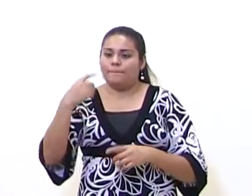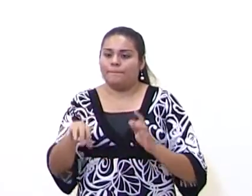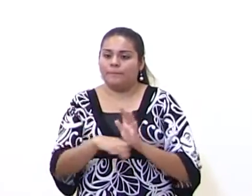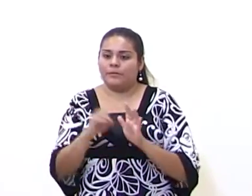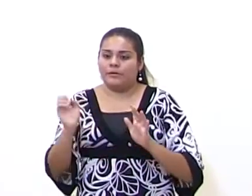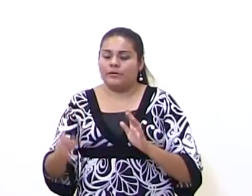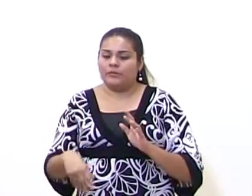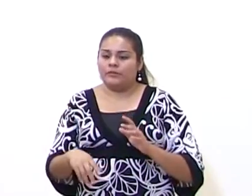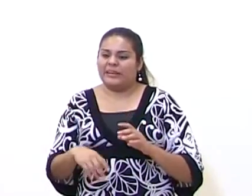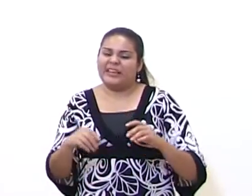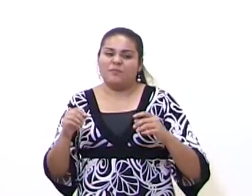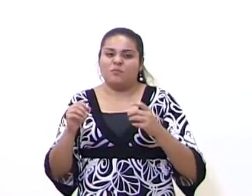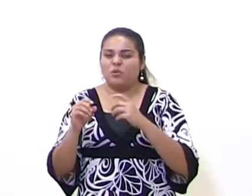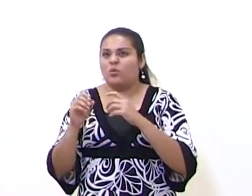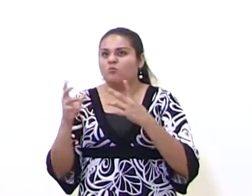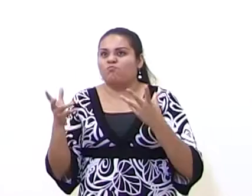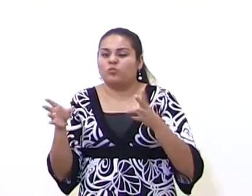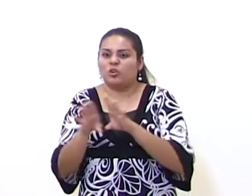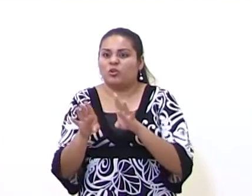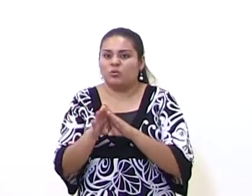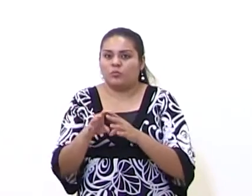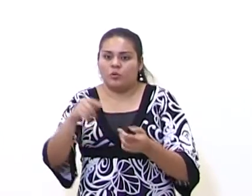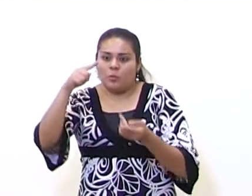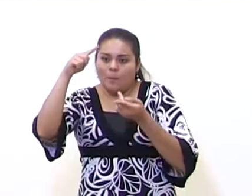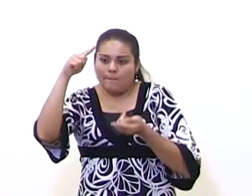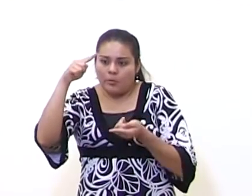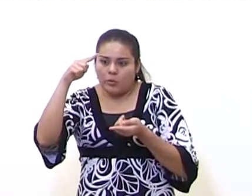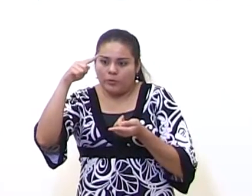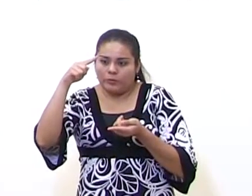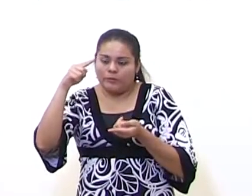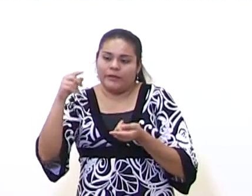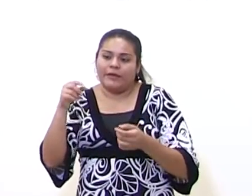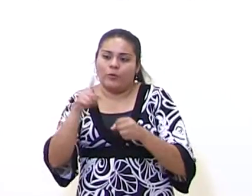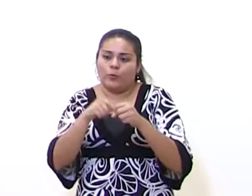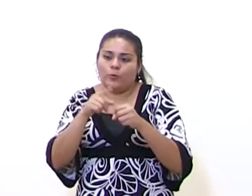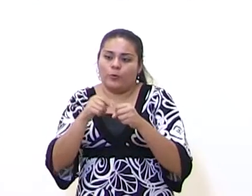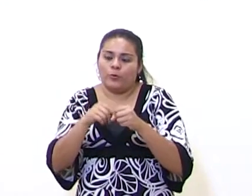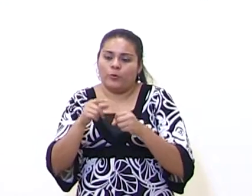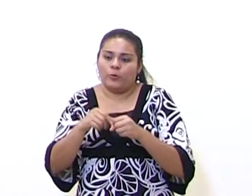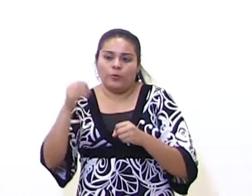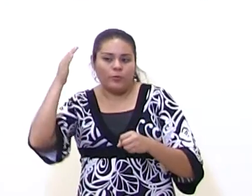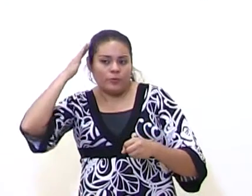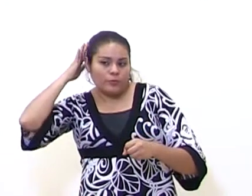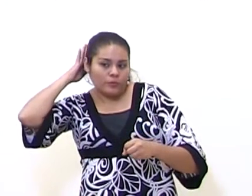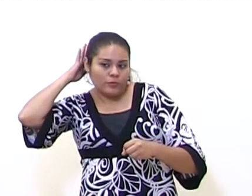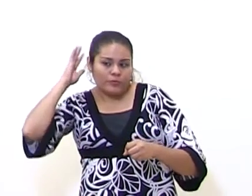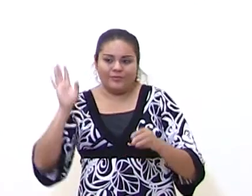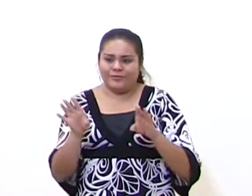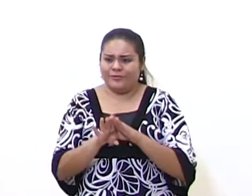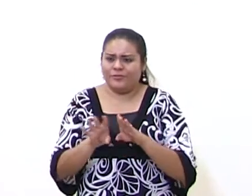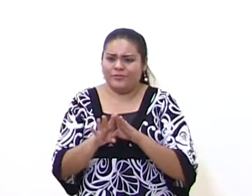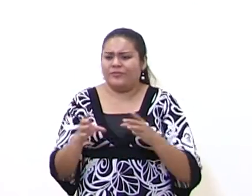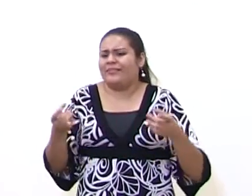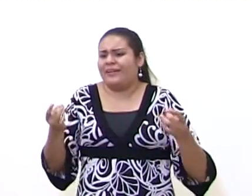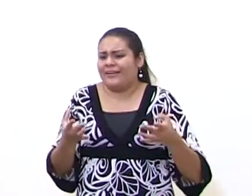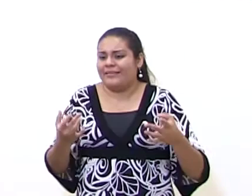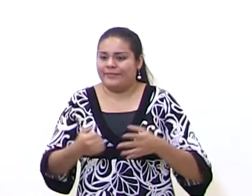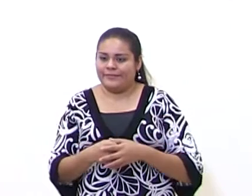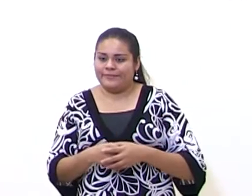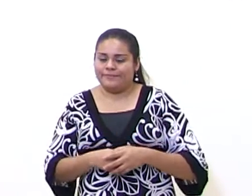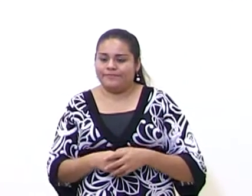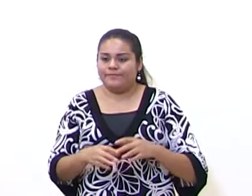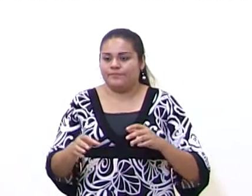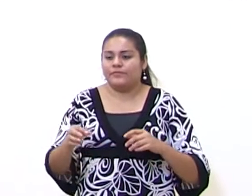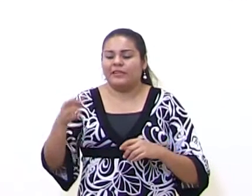hacerle la publicidad. Por eso es importante. Pero es importante que tengas en cuenta que mientras